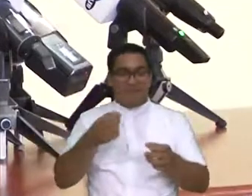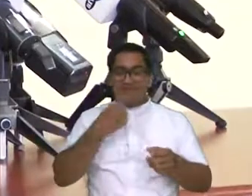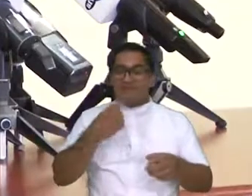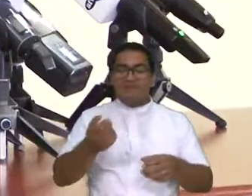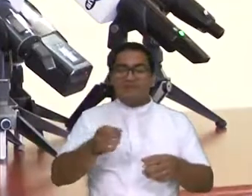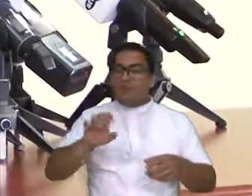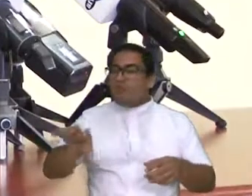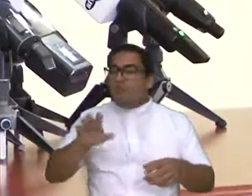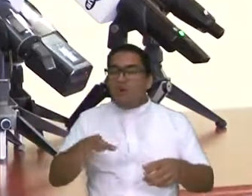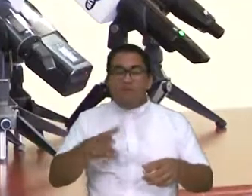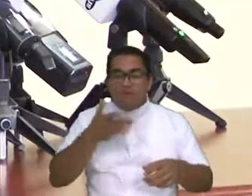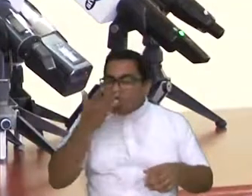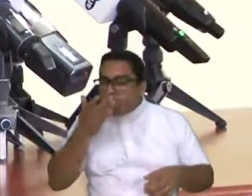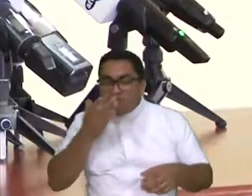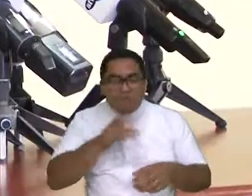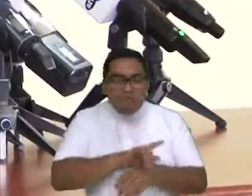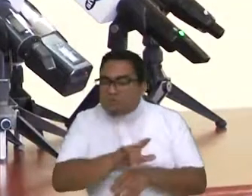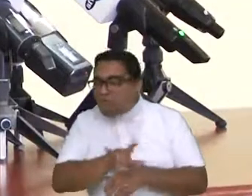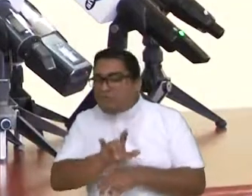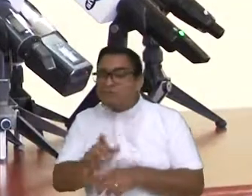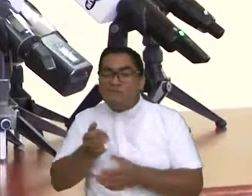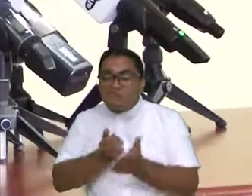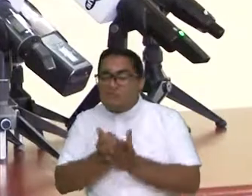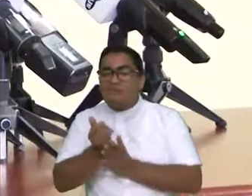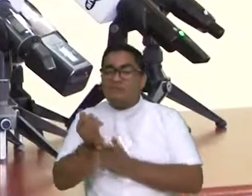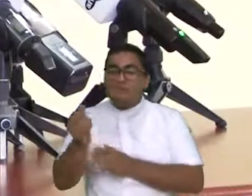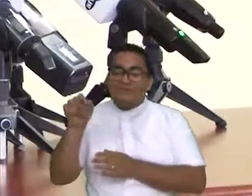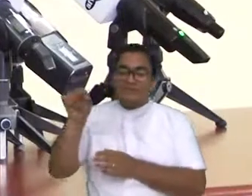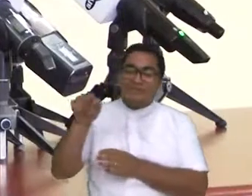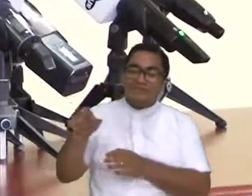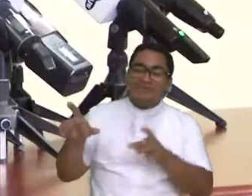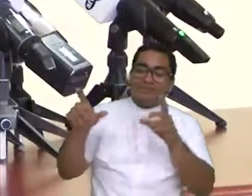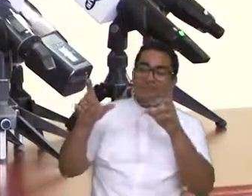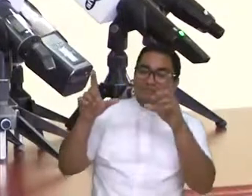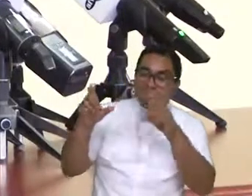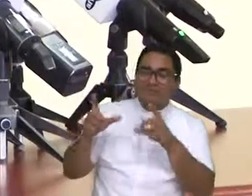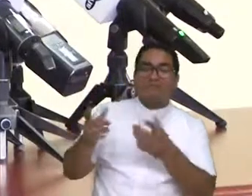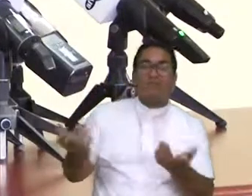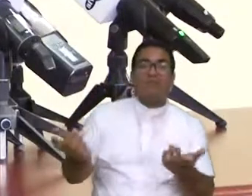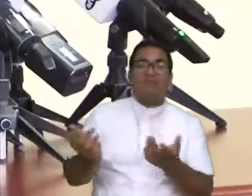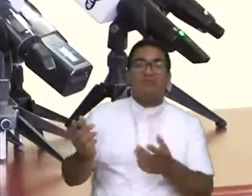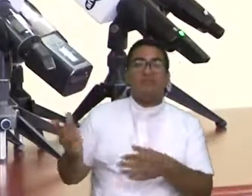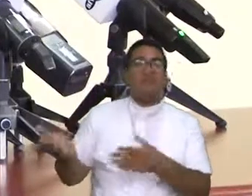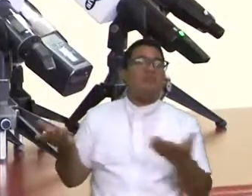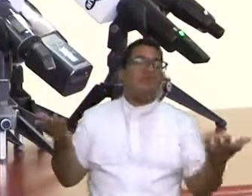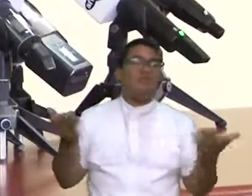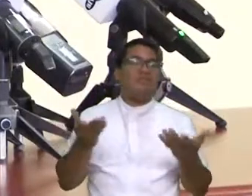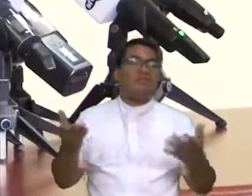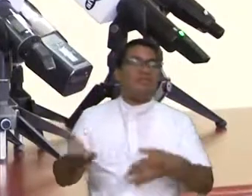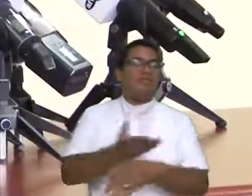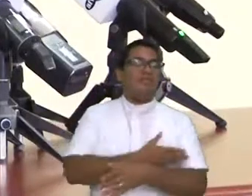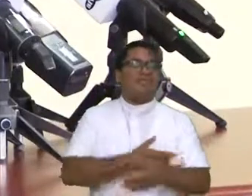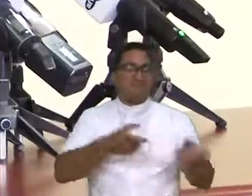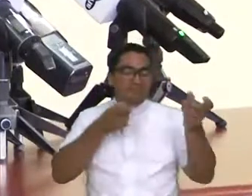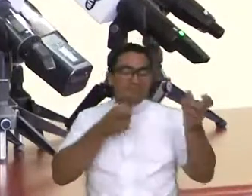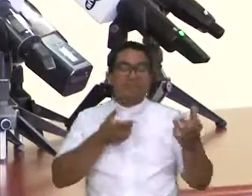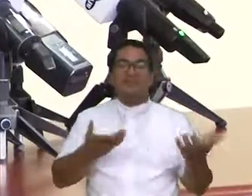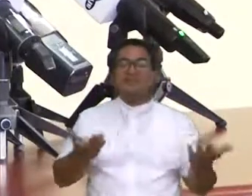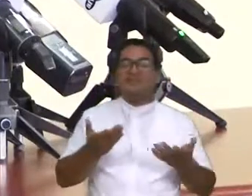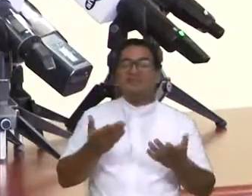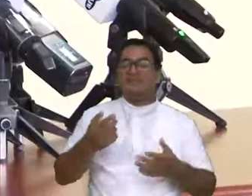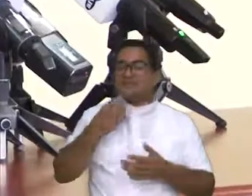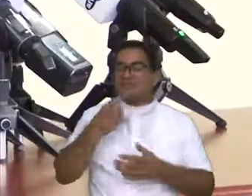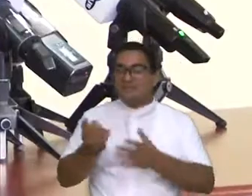canina, investigó, inspeccionó y fijó fotográficamente la escena de los hechos,